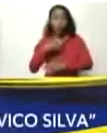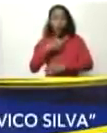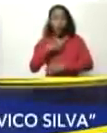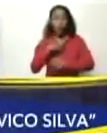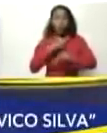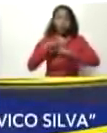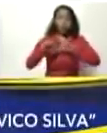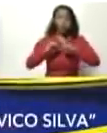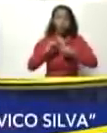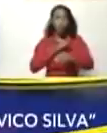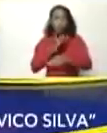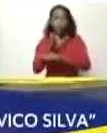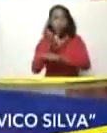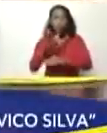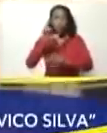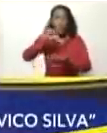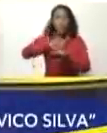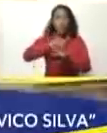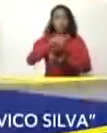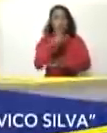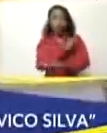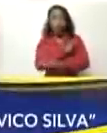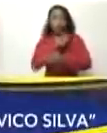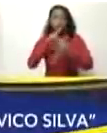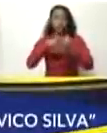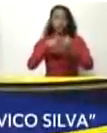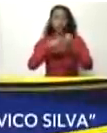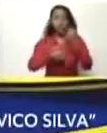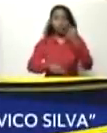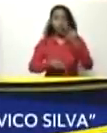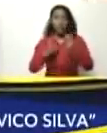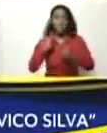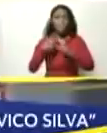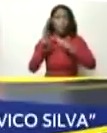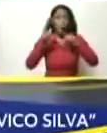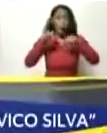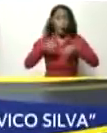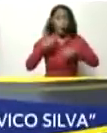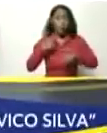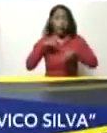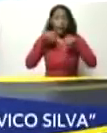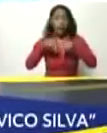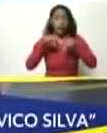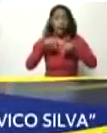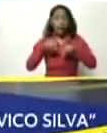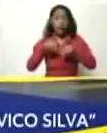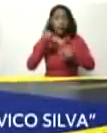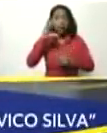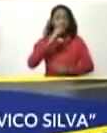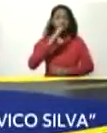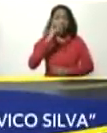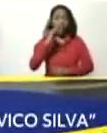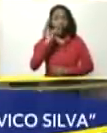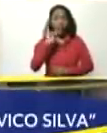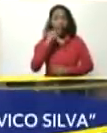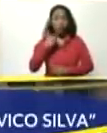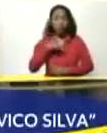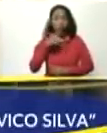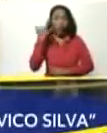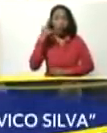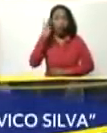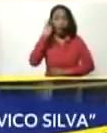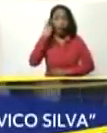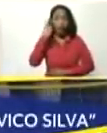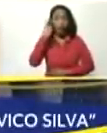no se podían movilizar para los centros de vacunación. Pero aquí, en este CDI, tenemos